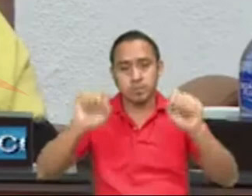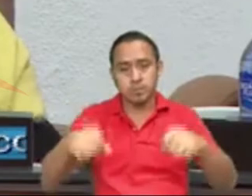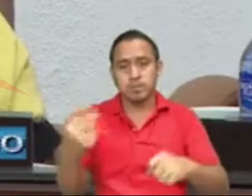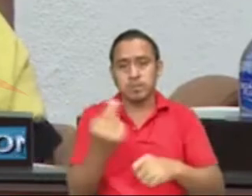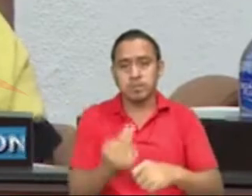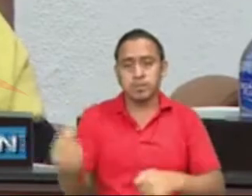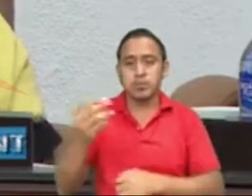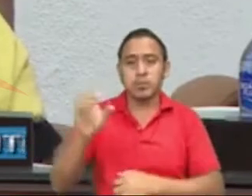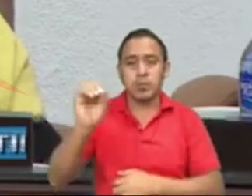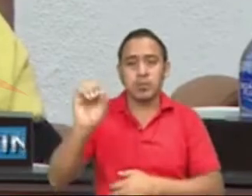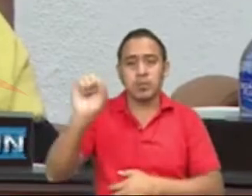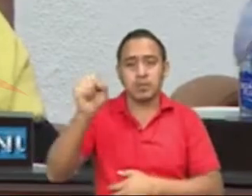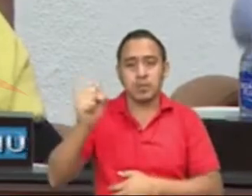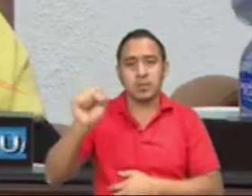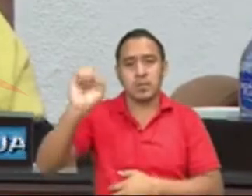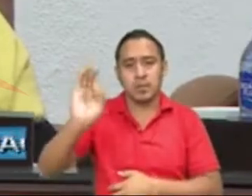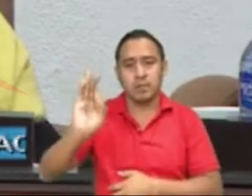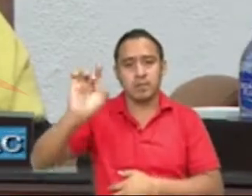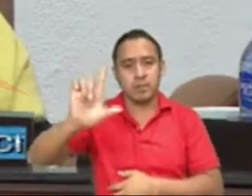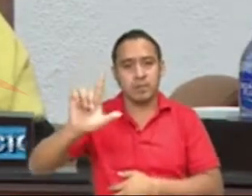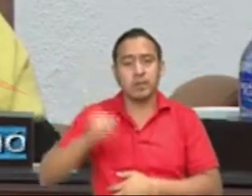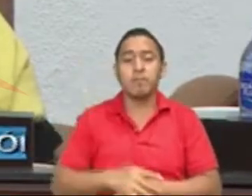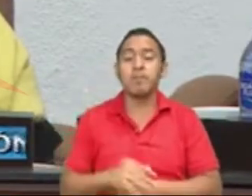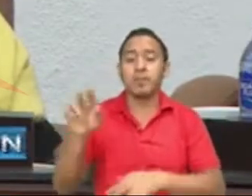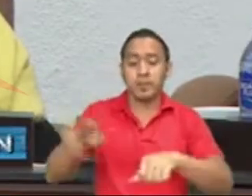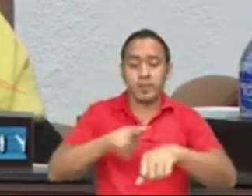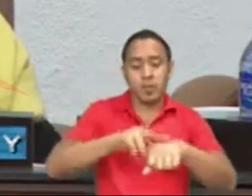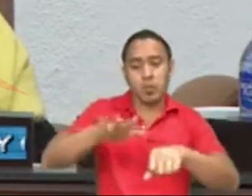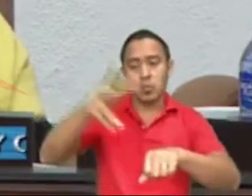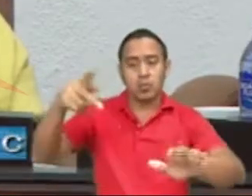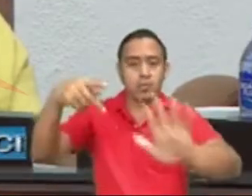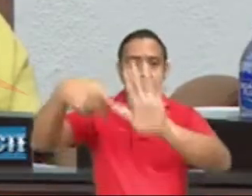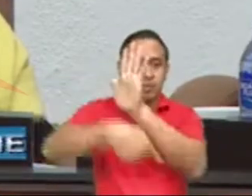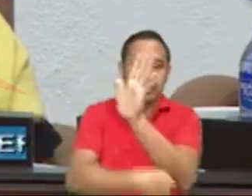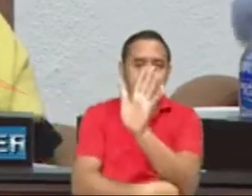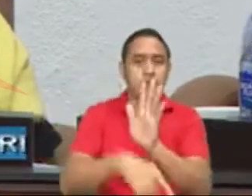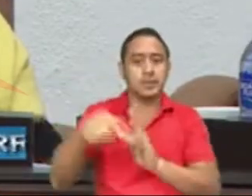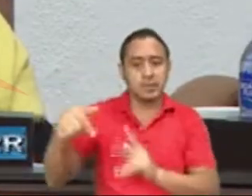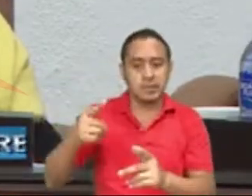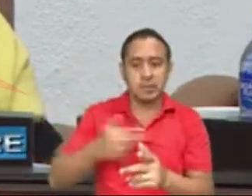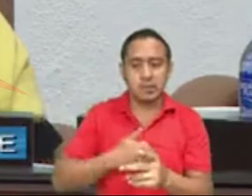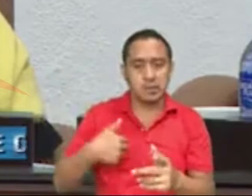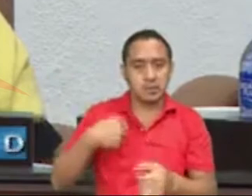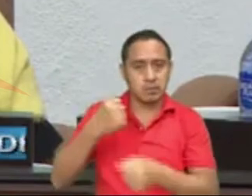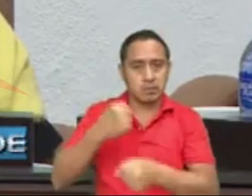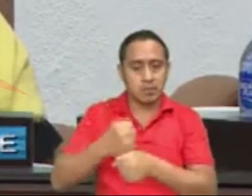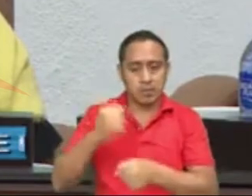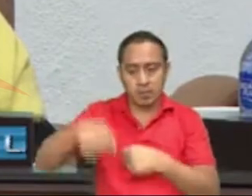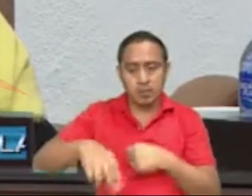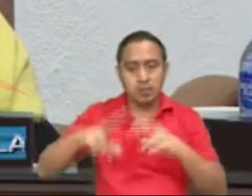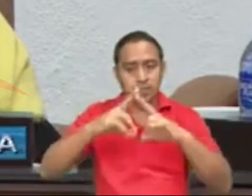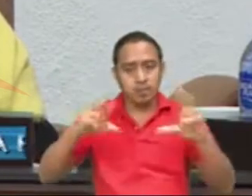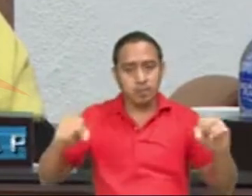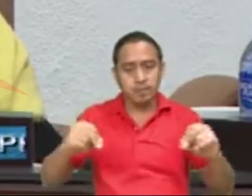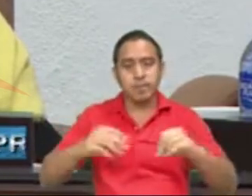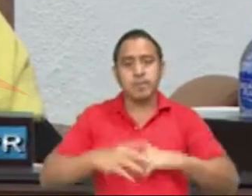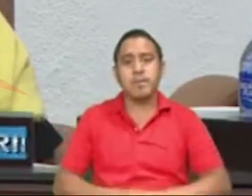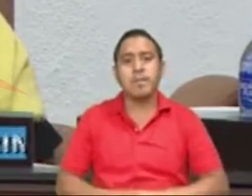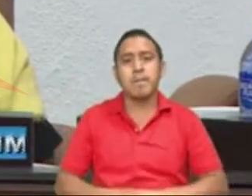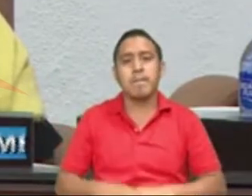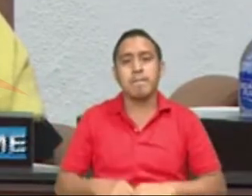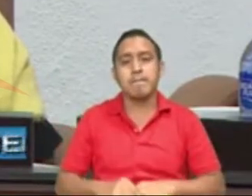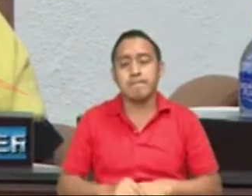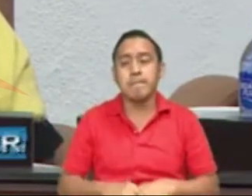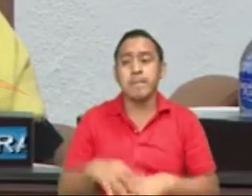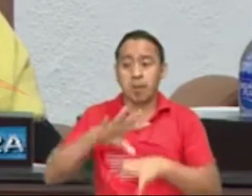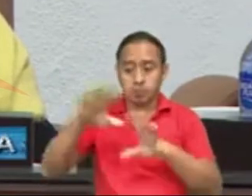las OSFL nacionales y de otras nacionalidades que desarrollan su actividad en el país. En